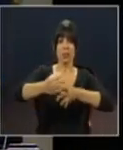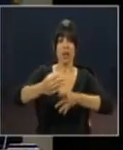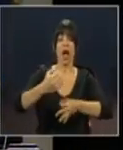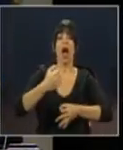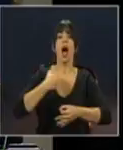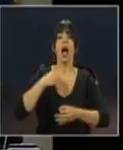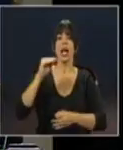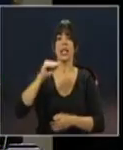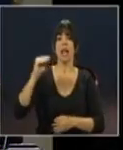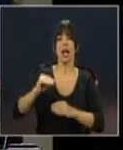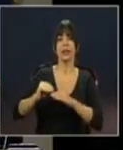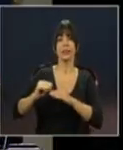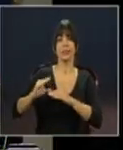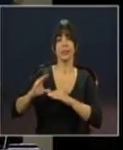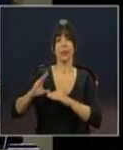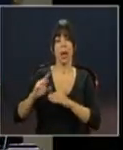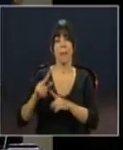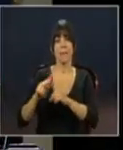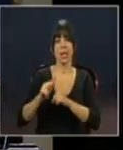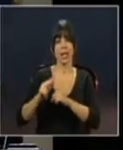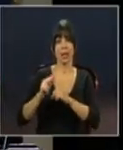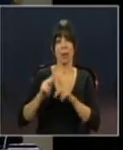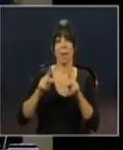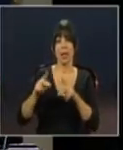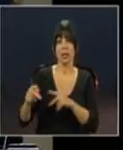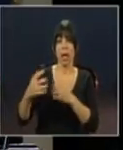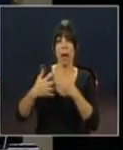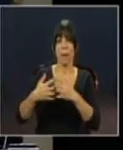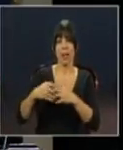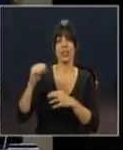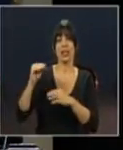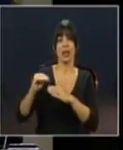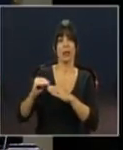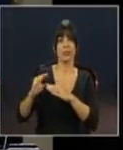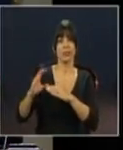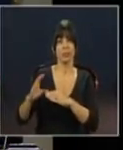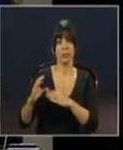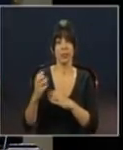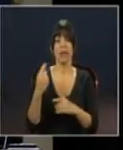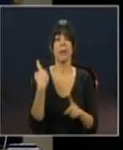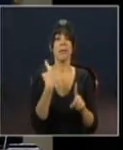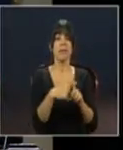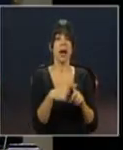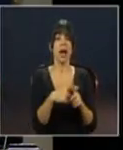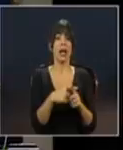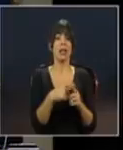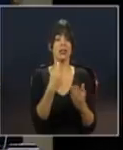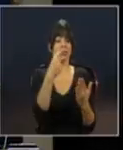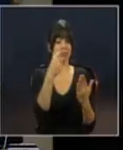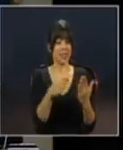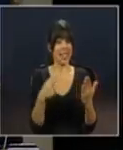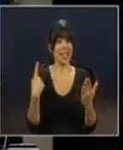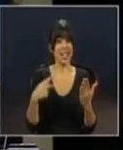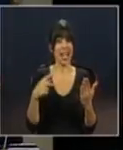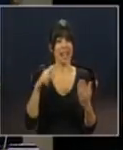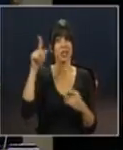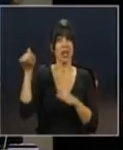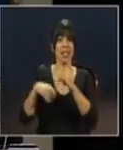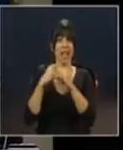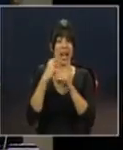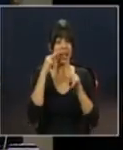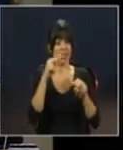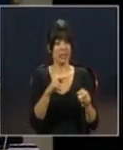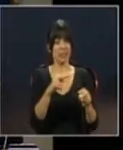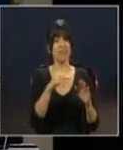de las tasas de interés de los préstamos de personas y empresas y el deterioro en las calificaciones de riesgo por parte de agencias